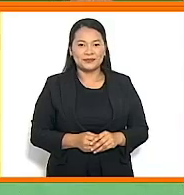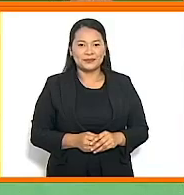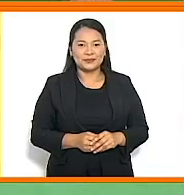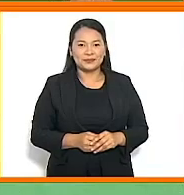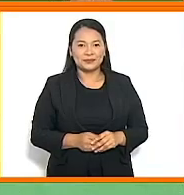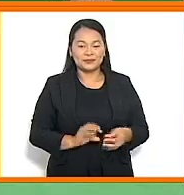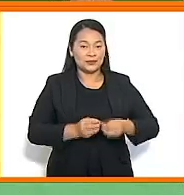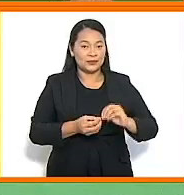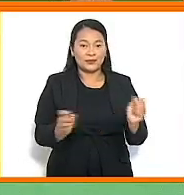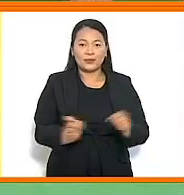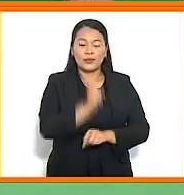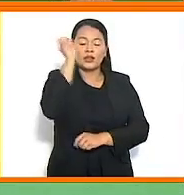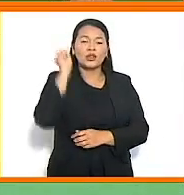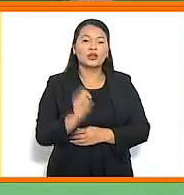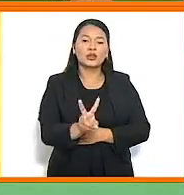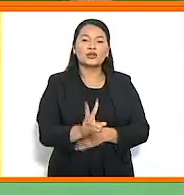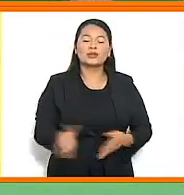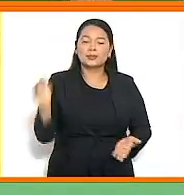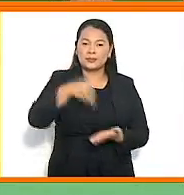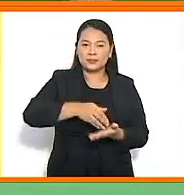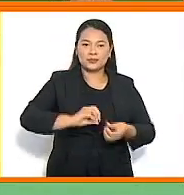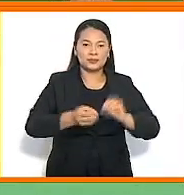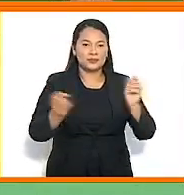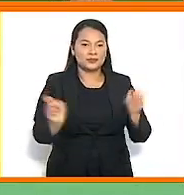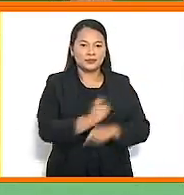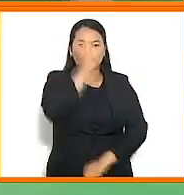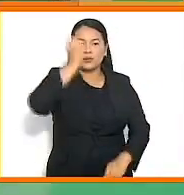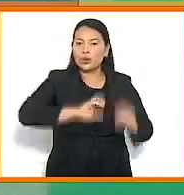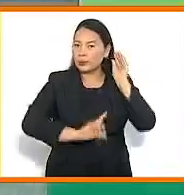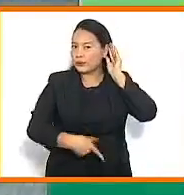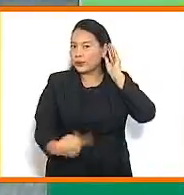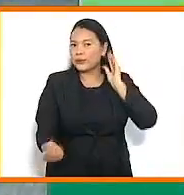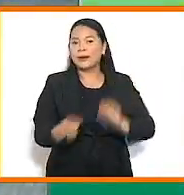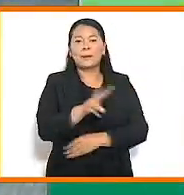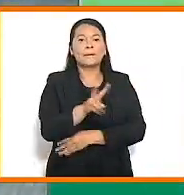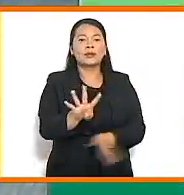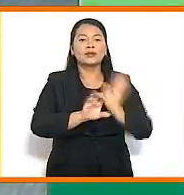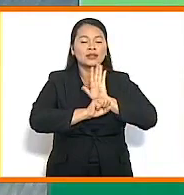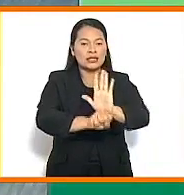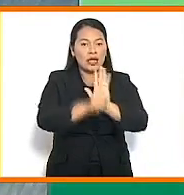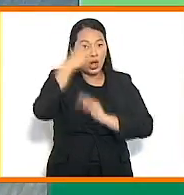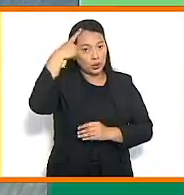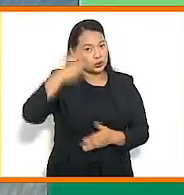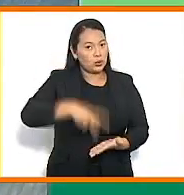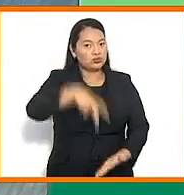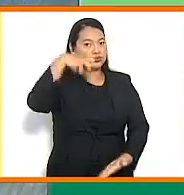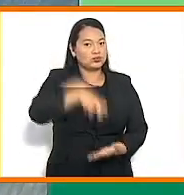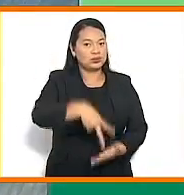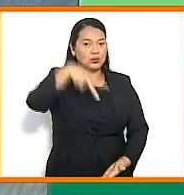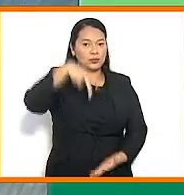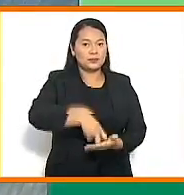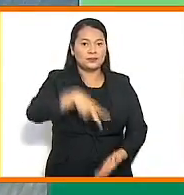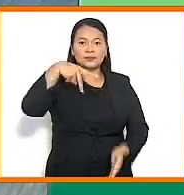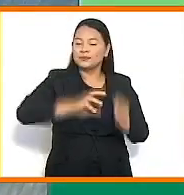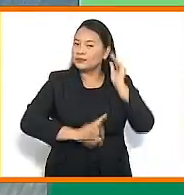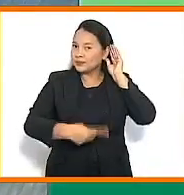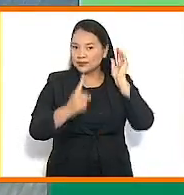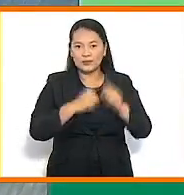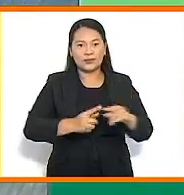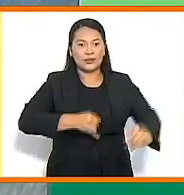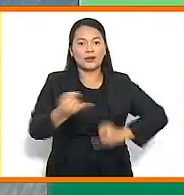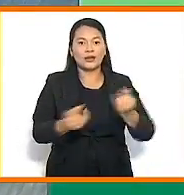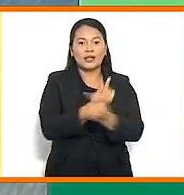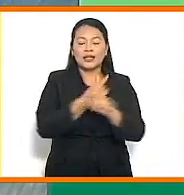el 2. Los números ganadores en esta mañana son en diaria 24 con su símbolo de sueño sapo, para Multi X jugada gratis y para más